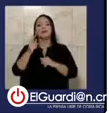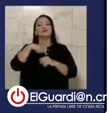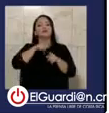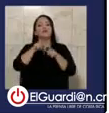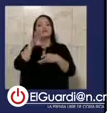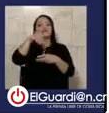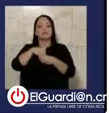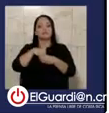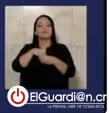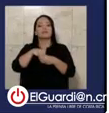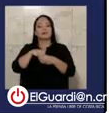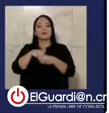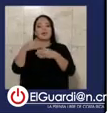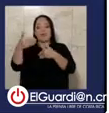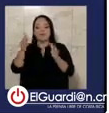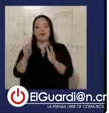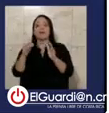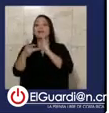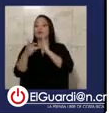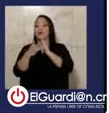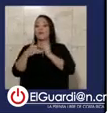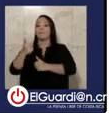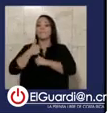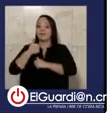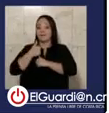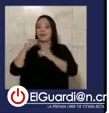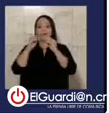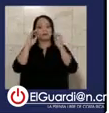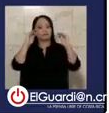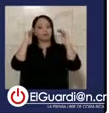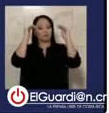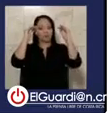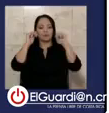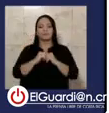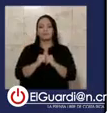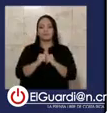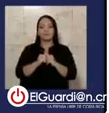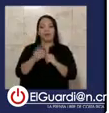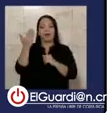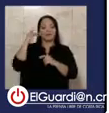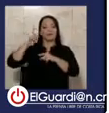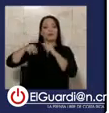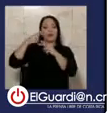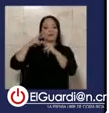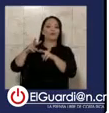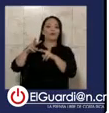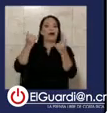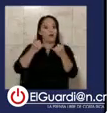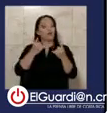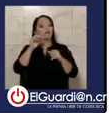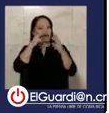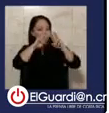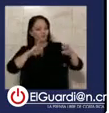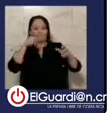incorporando escáneres de tecnología militar que permiten ver lo que anteriormente no nos dejaban ver los escáneres anteriores.